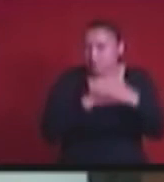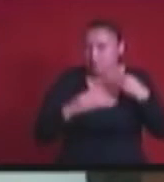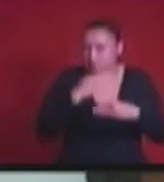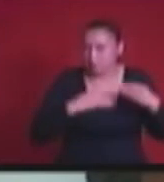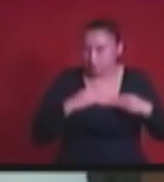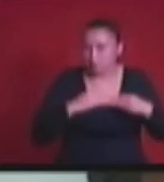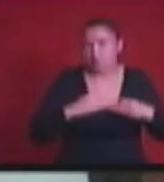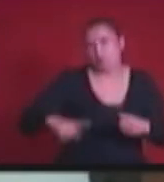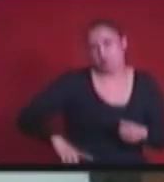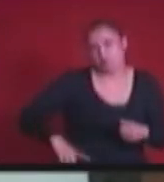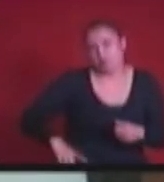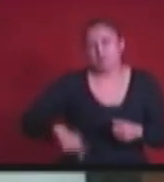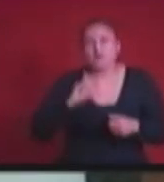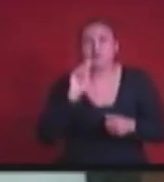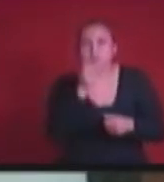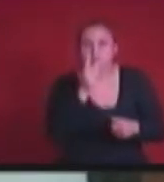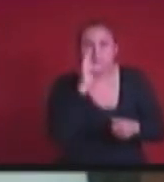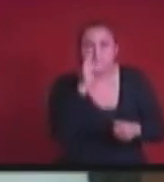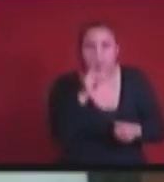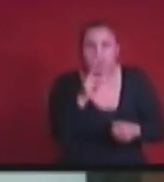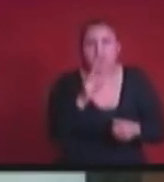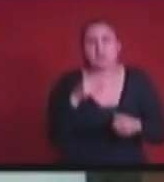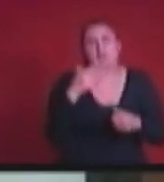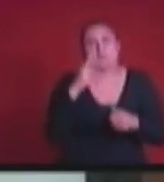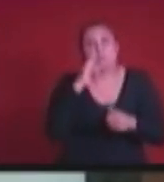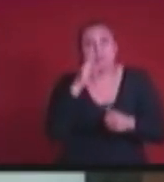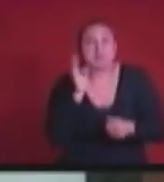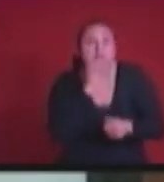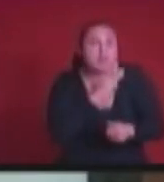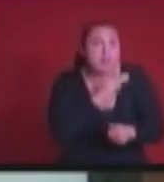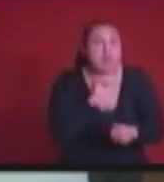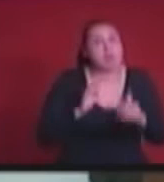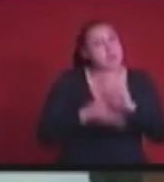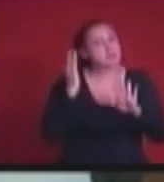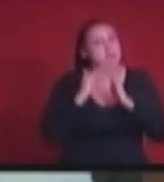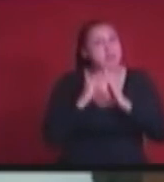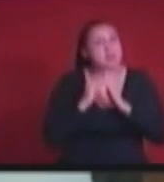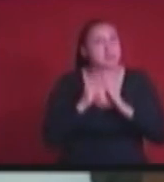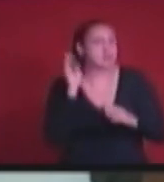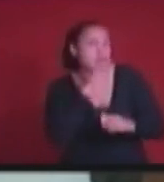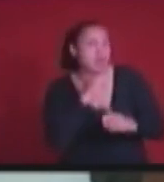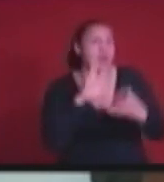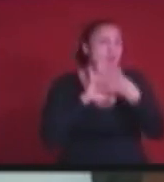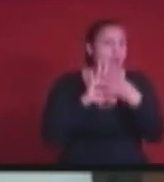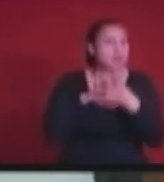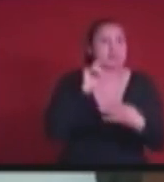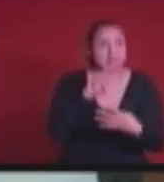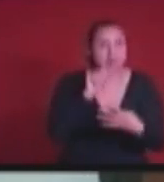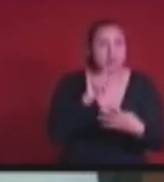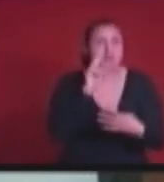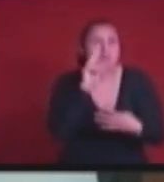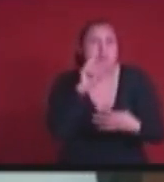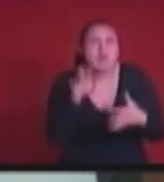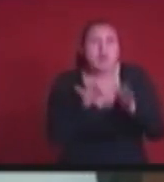corrupción. Si hay sospecha, a su casa. Si hay pruebas, a la cárcel. Para cumplir la ley, vamos a establecer una auditoría